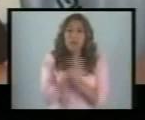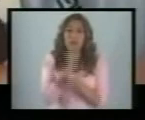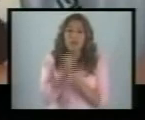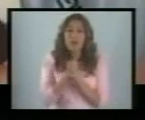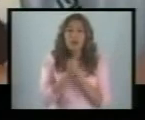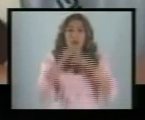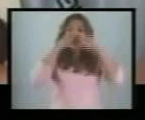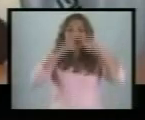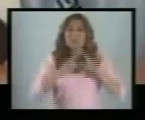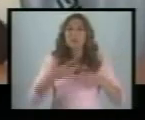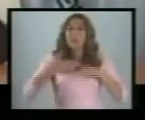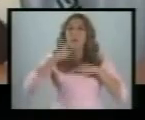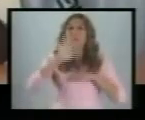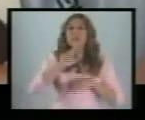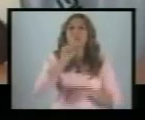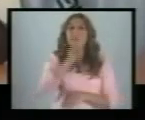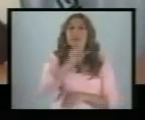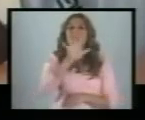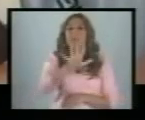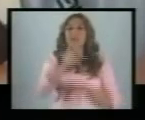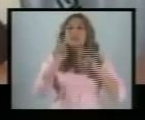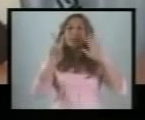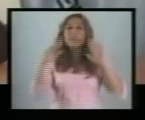suma a más de